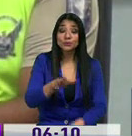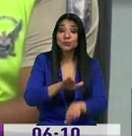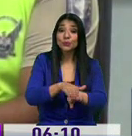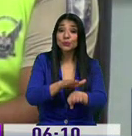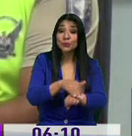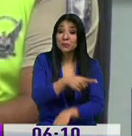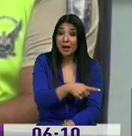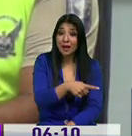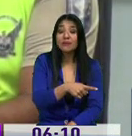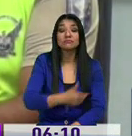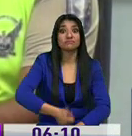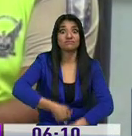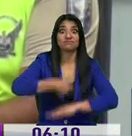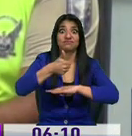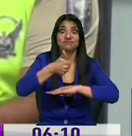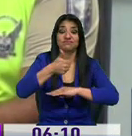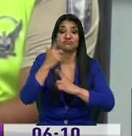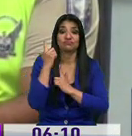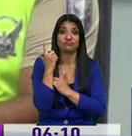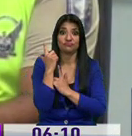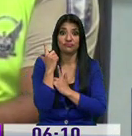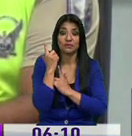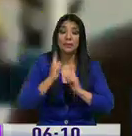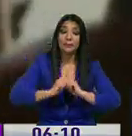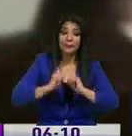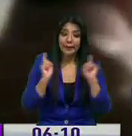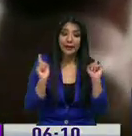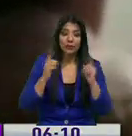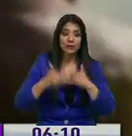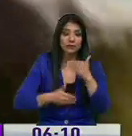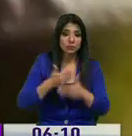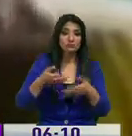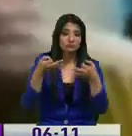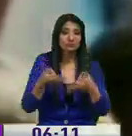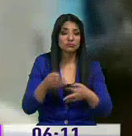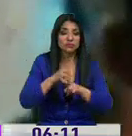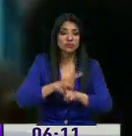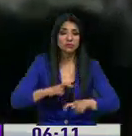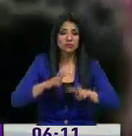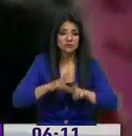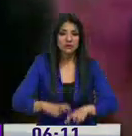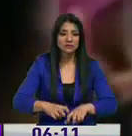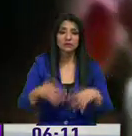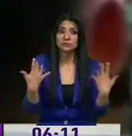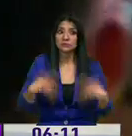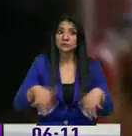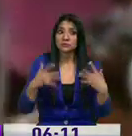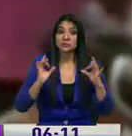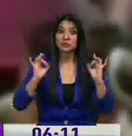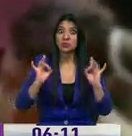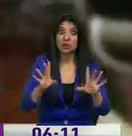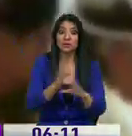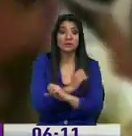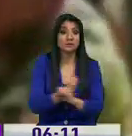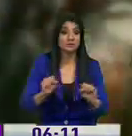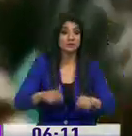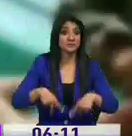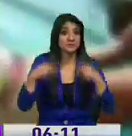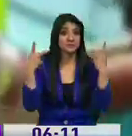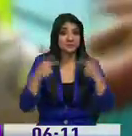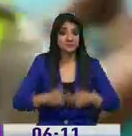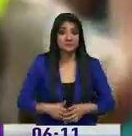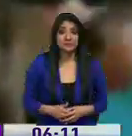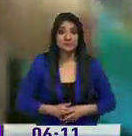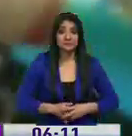las fuerzas armadas de eso será verificado en esta ocasión la suerte los acompaño salieron con vida en quito informó